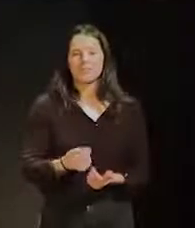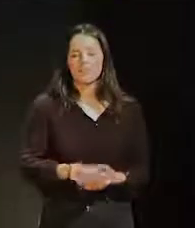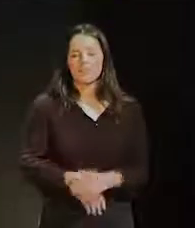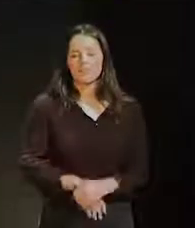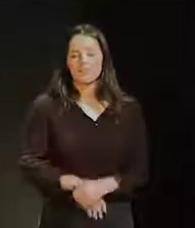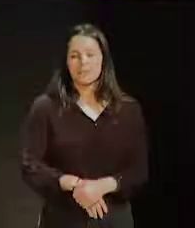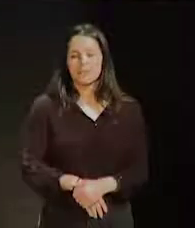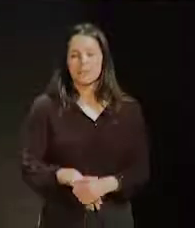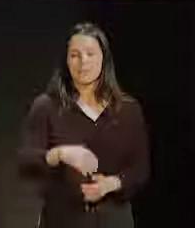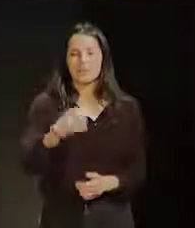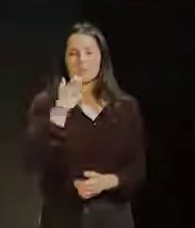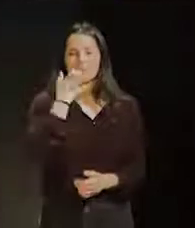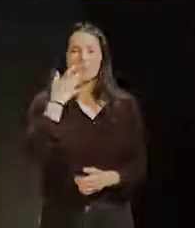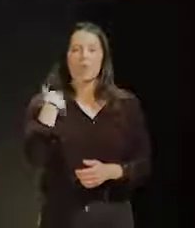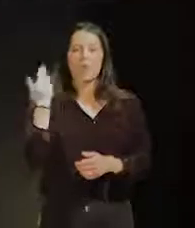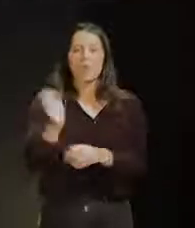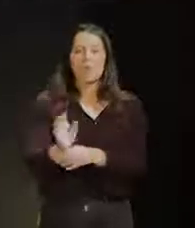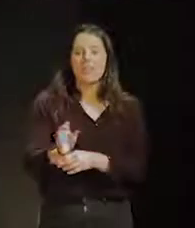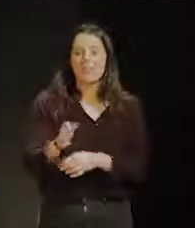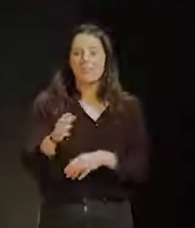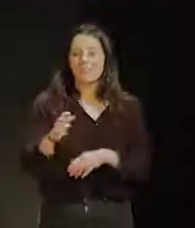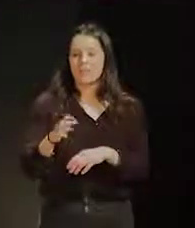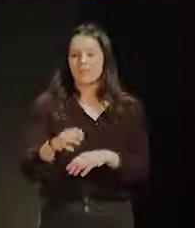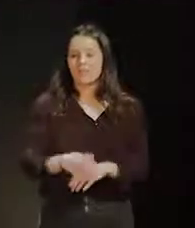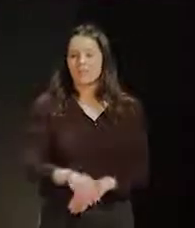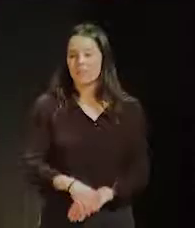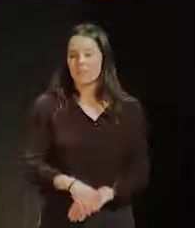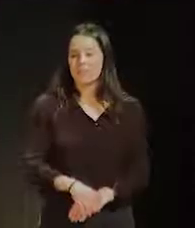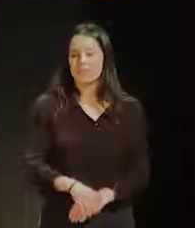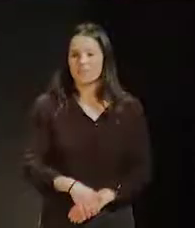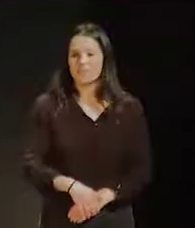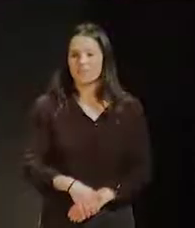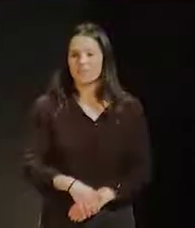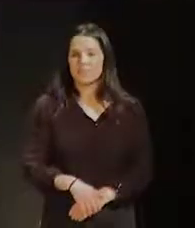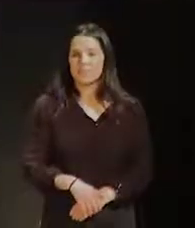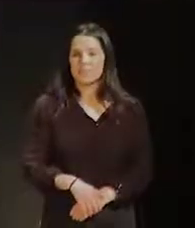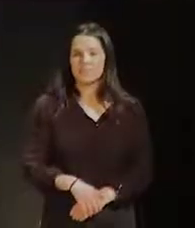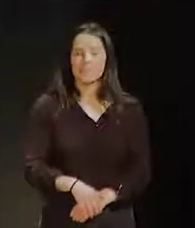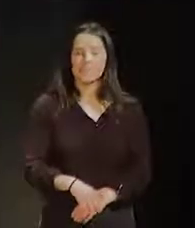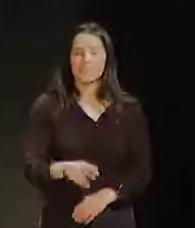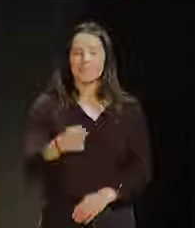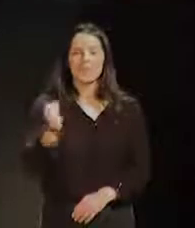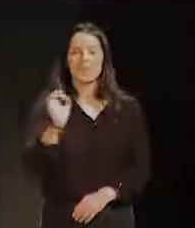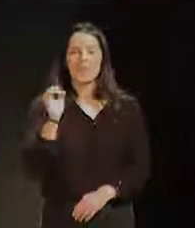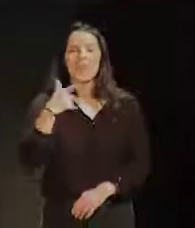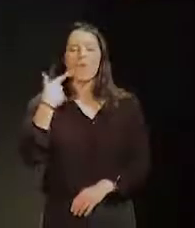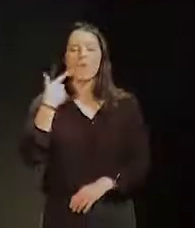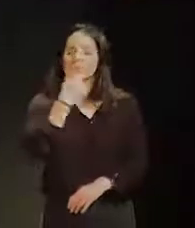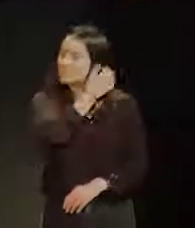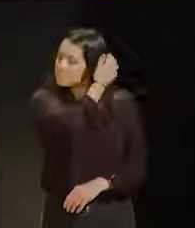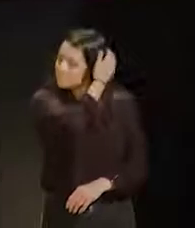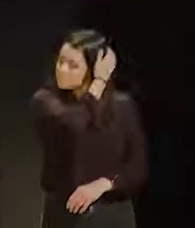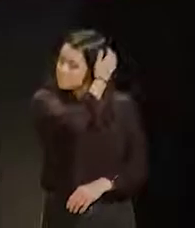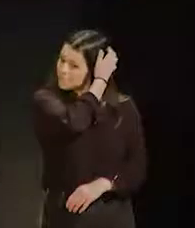algún cineasta por ahí, por favor. ¿Algún cineasta en la sala? O algún amigo que